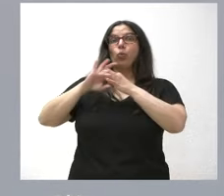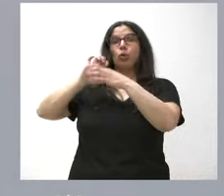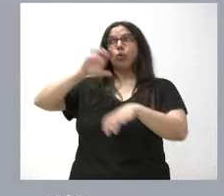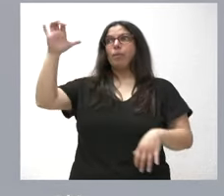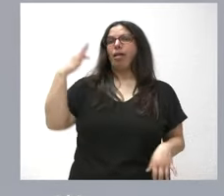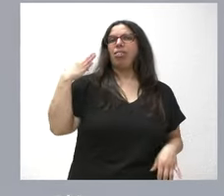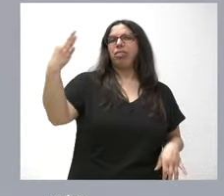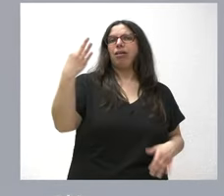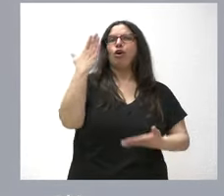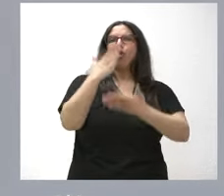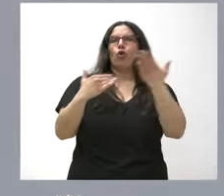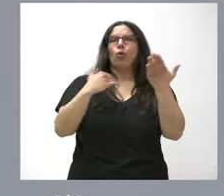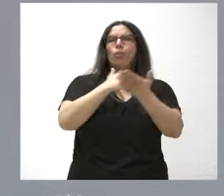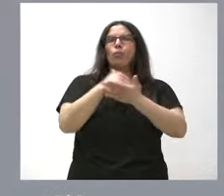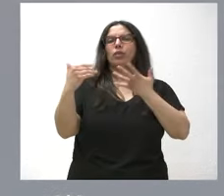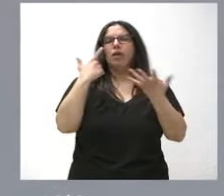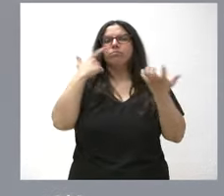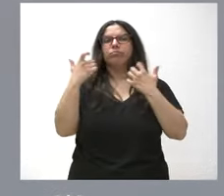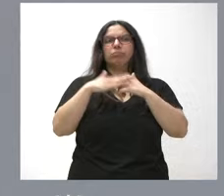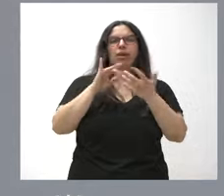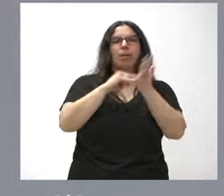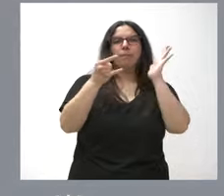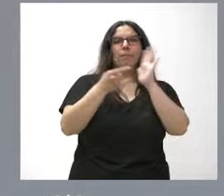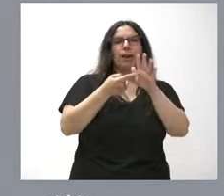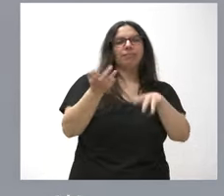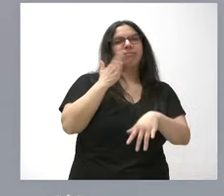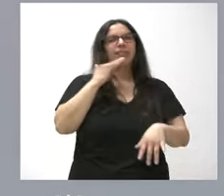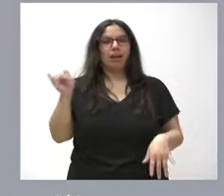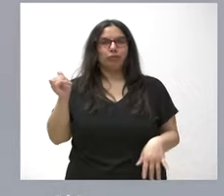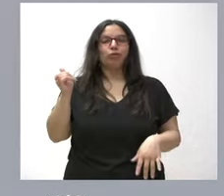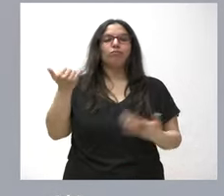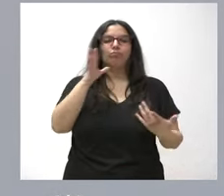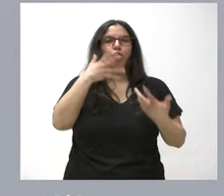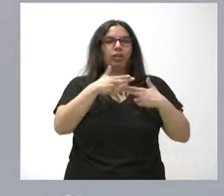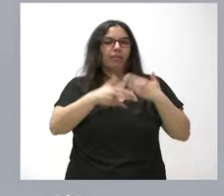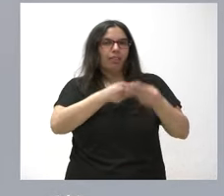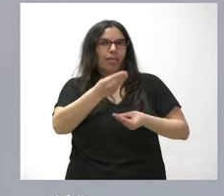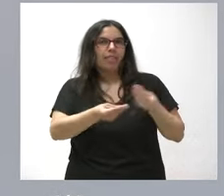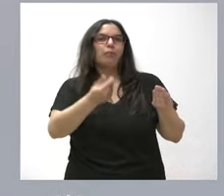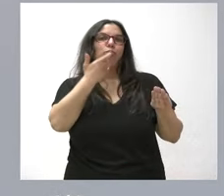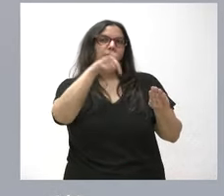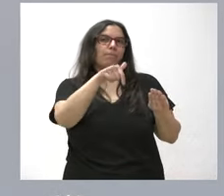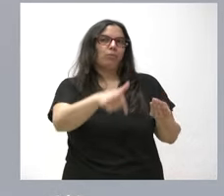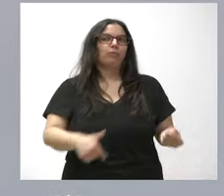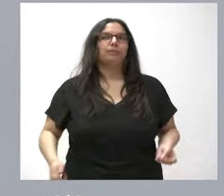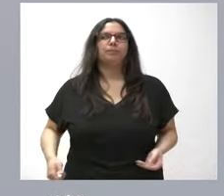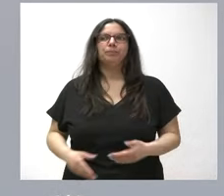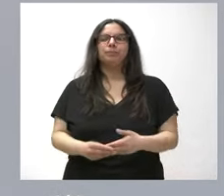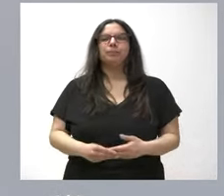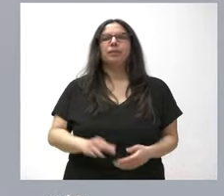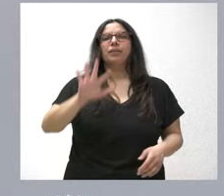una comunidad piloto para el Plan del Talento, en función de las actividades realizadas, y esta es una de ellas.